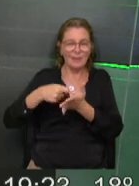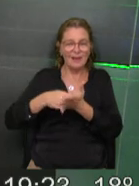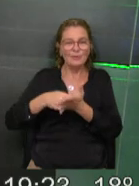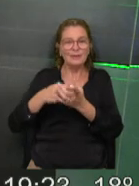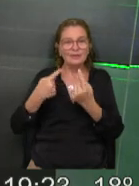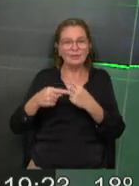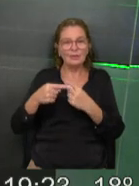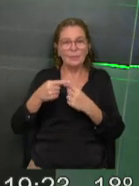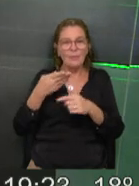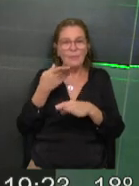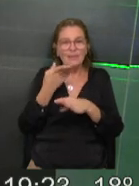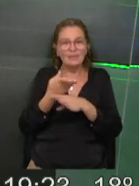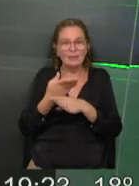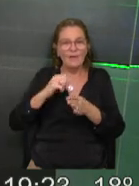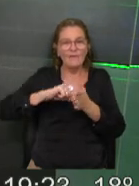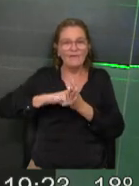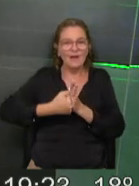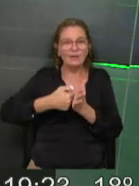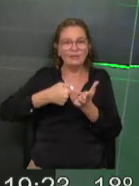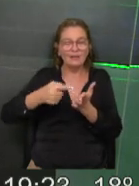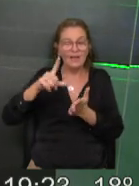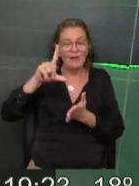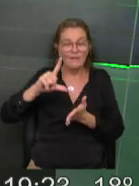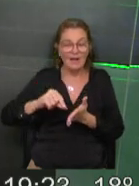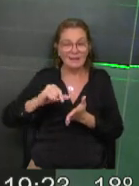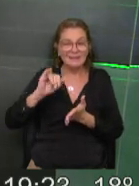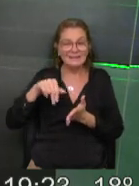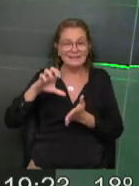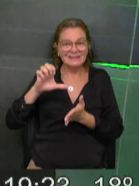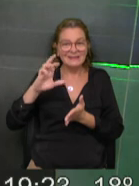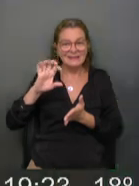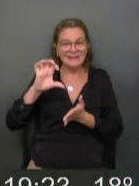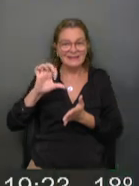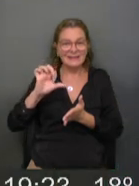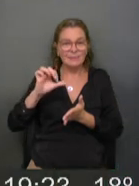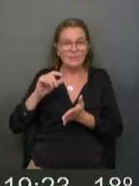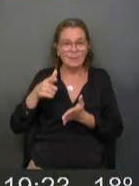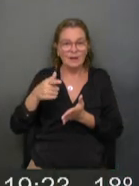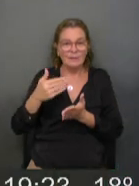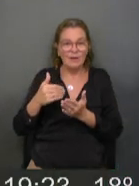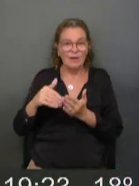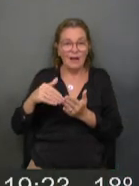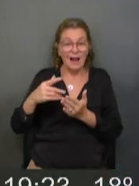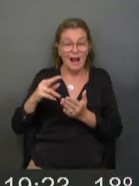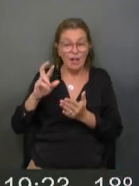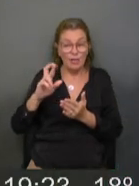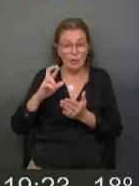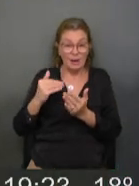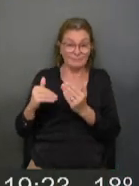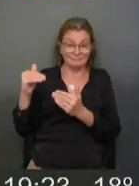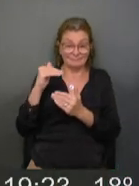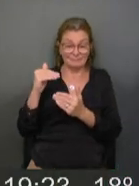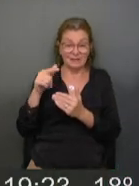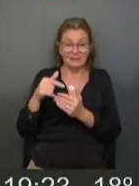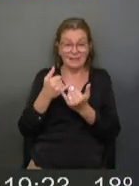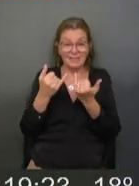justamente, los reclamos son para el Banco Central de que baje la tasa de interés justamente para darle piola al dólar. De hecho, se había filtrado que